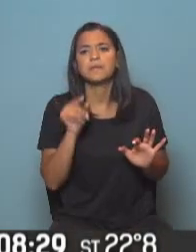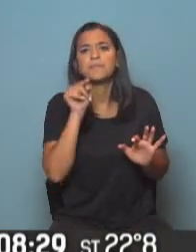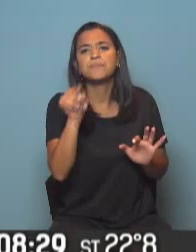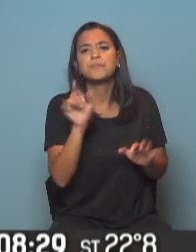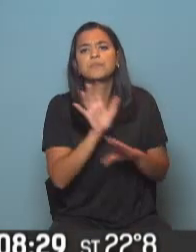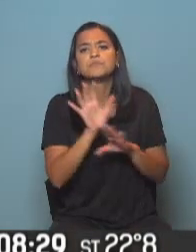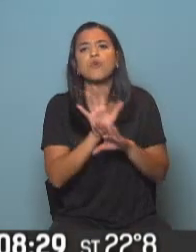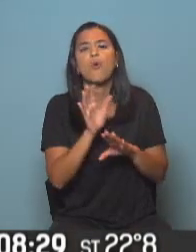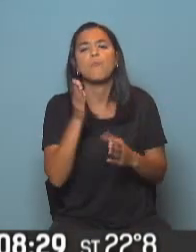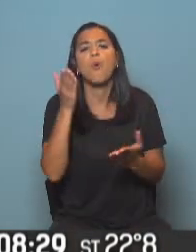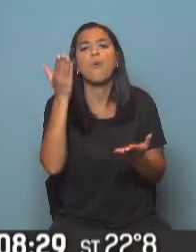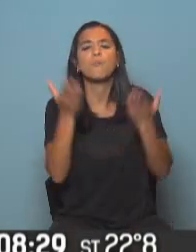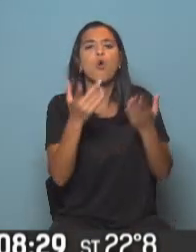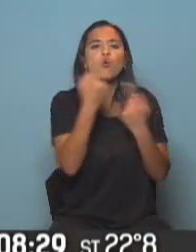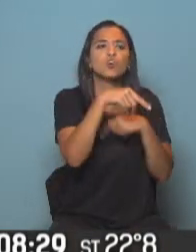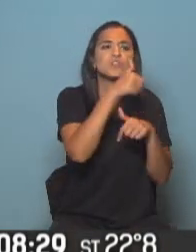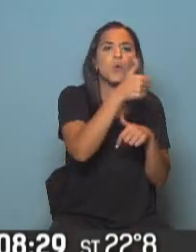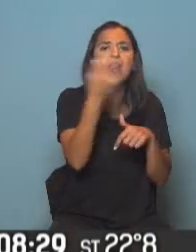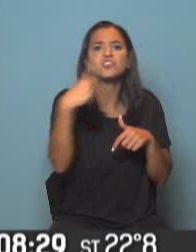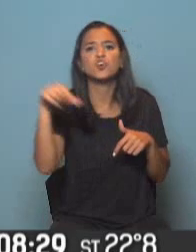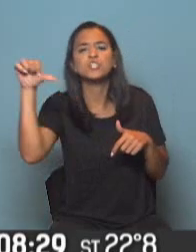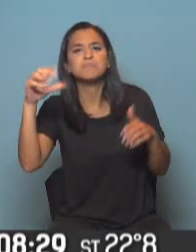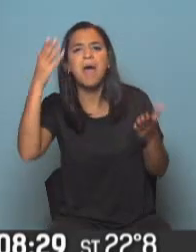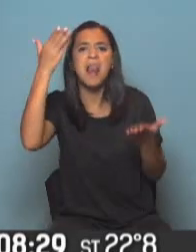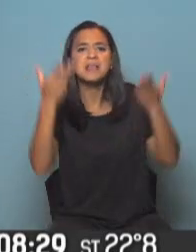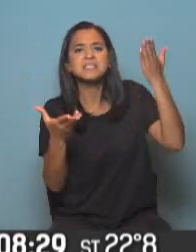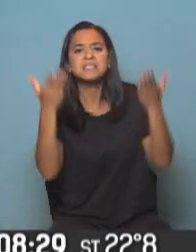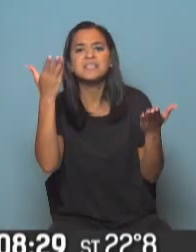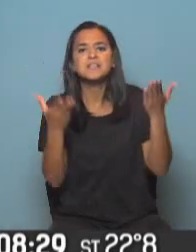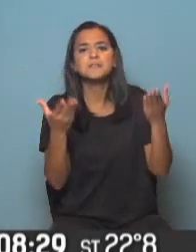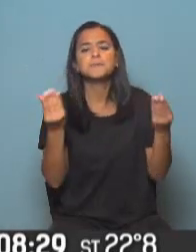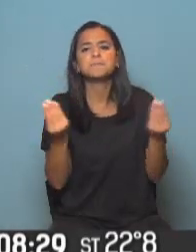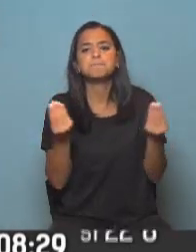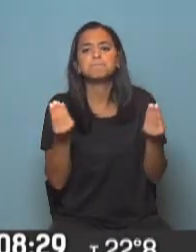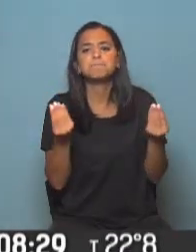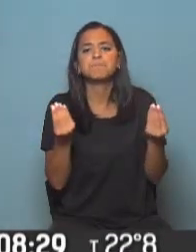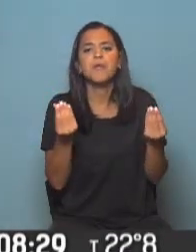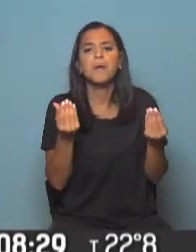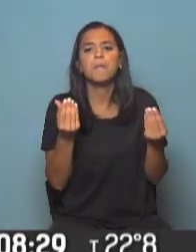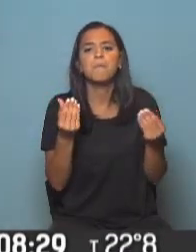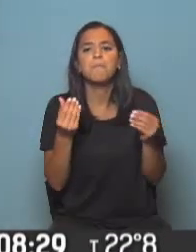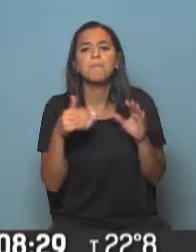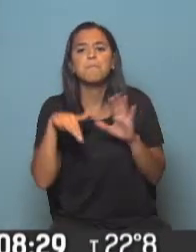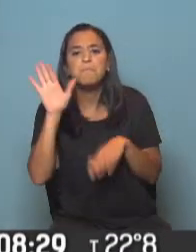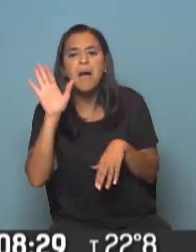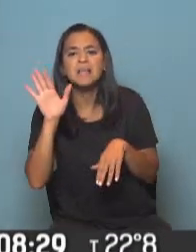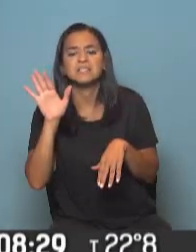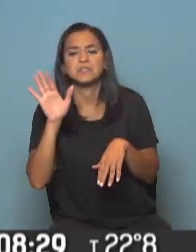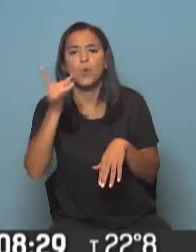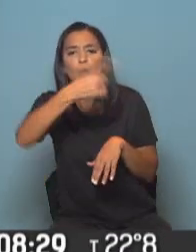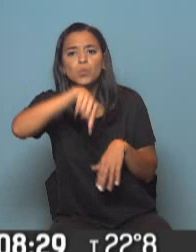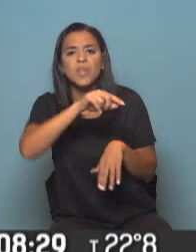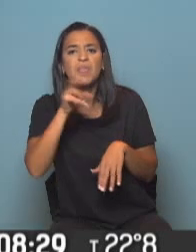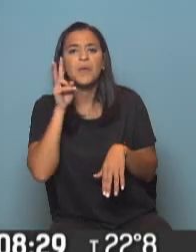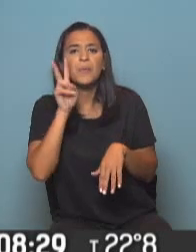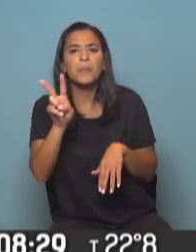poner en la balanza PR yas En qué en qué este área En qué sector digamos ustedes ven los